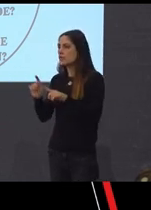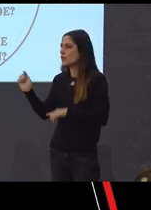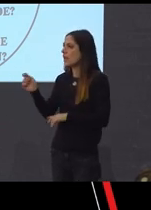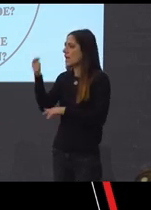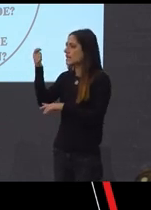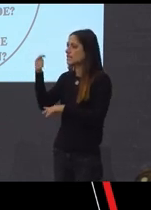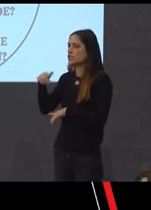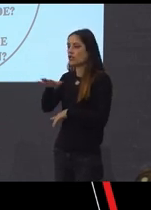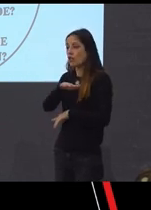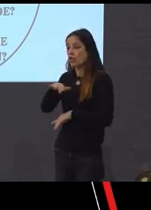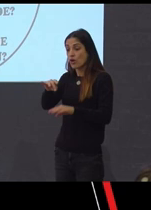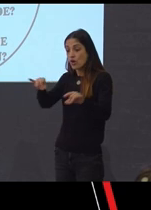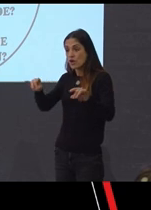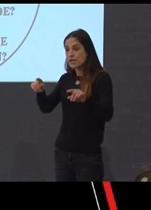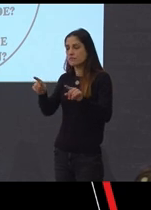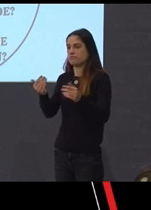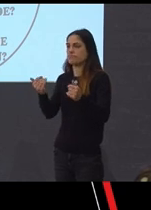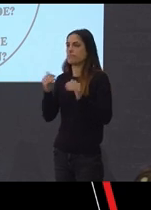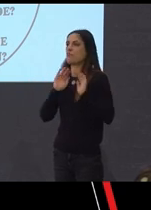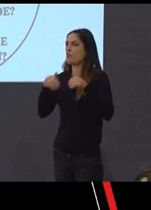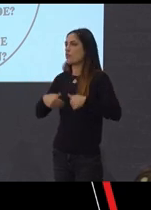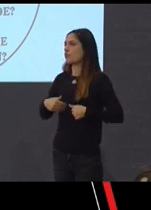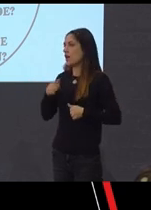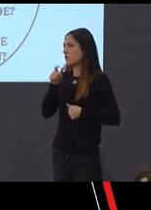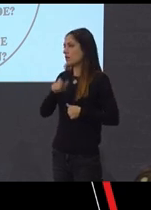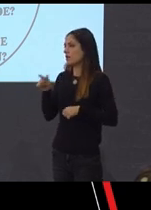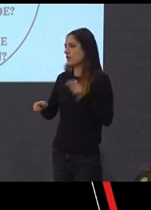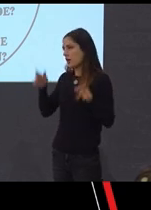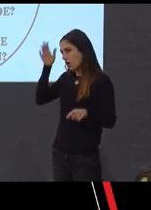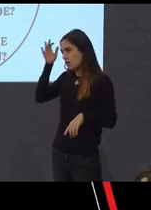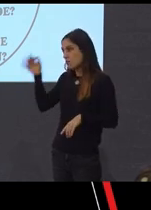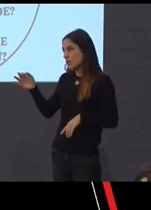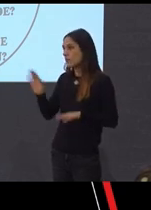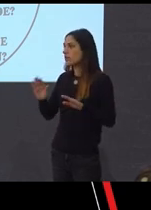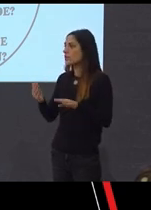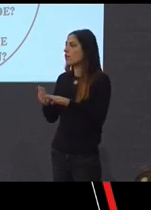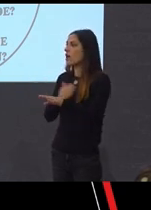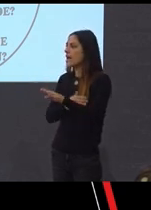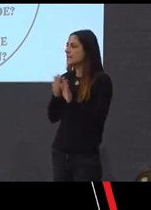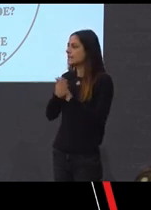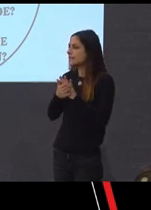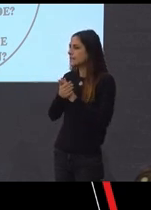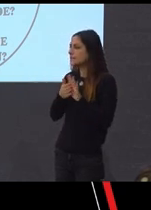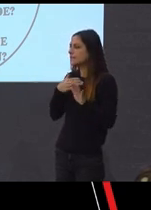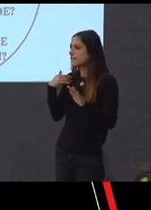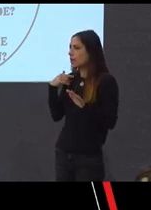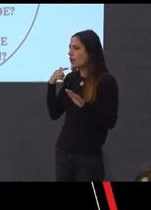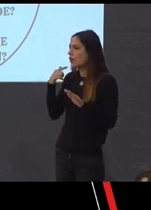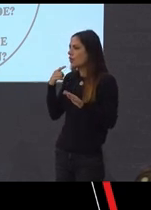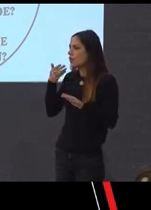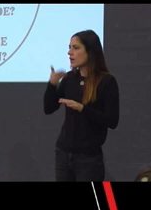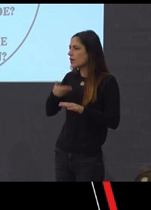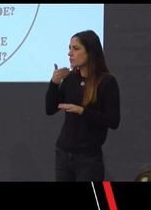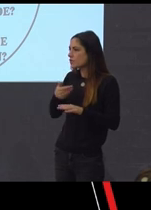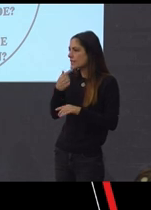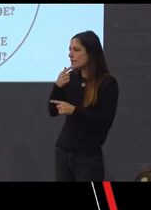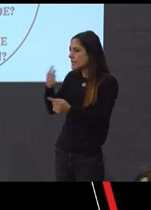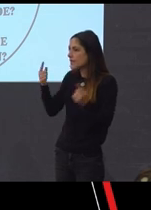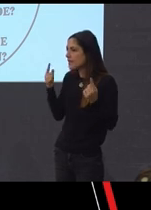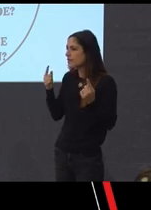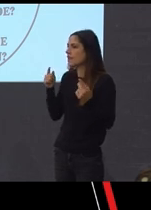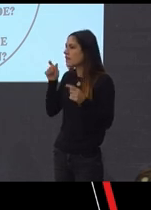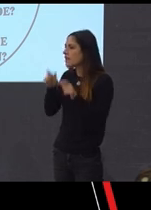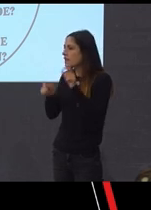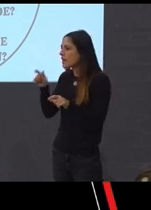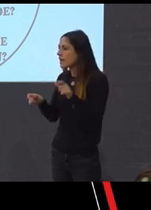que estes espazos foran devoltos, pero antes disso gustaríame recalcar que a actitude da poboación galega non foi nin de pasividade, nin